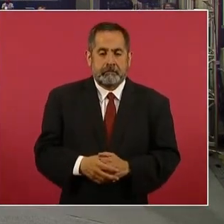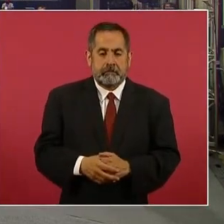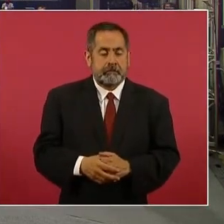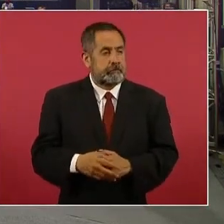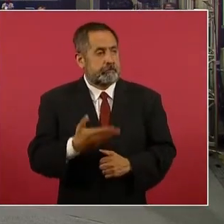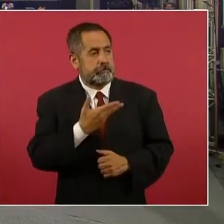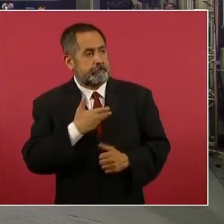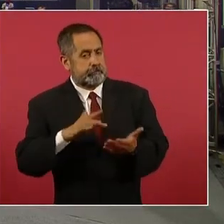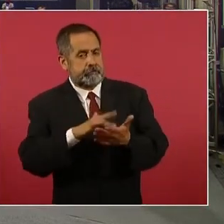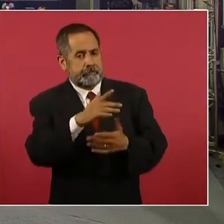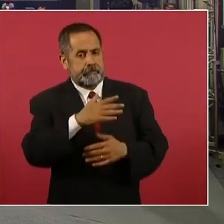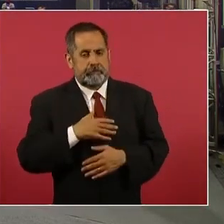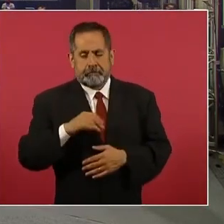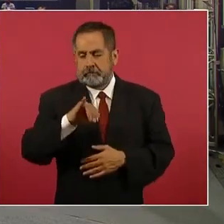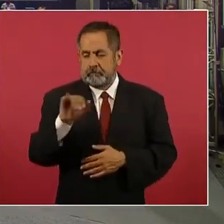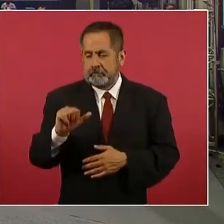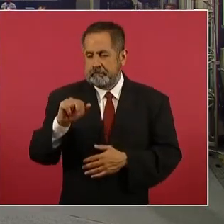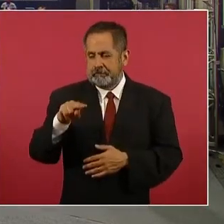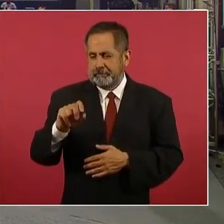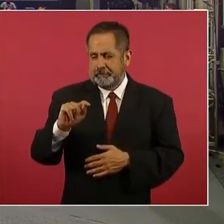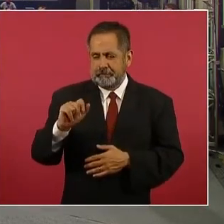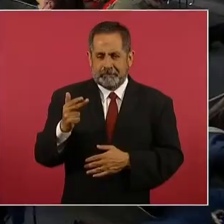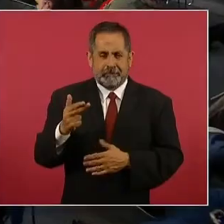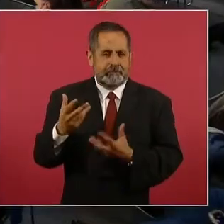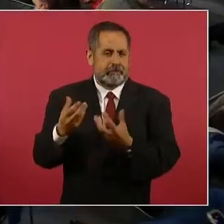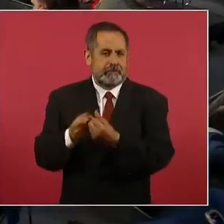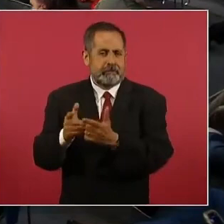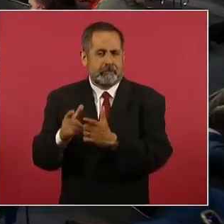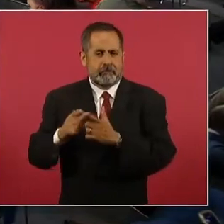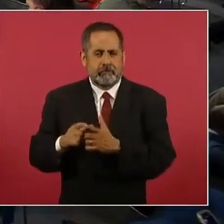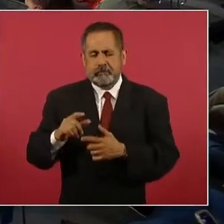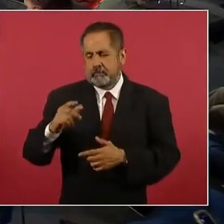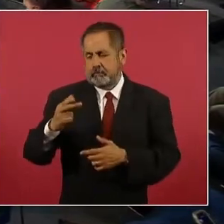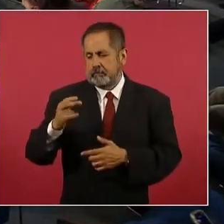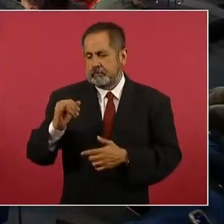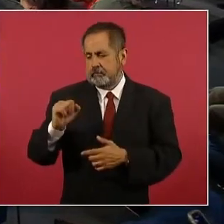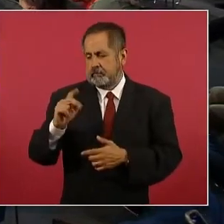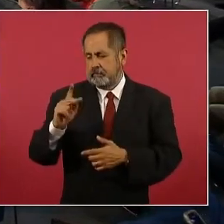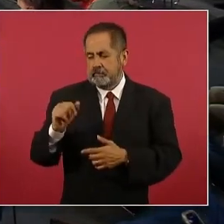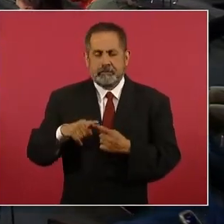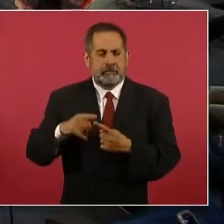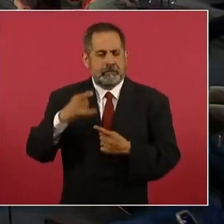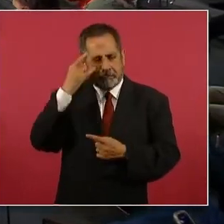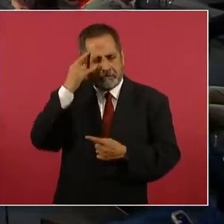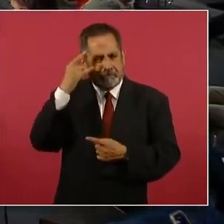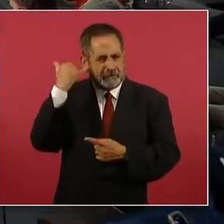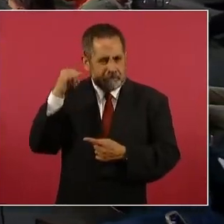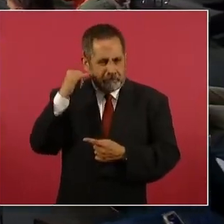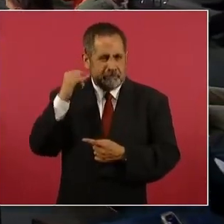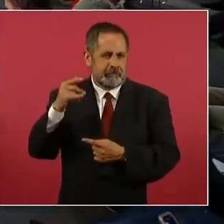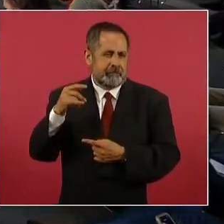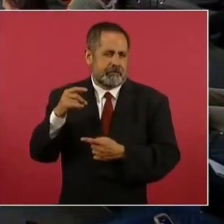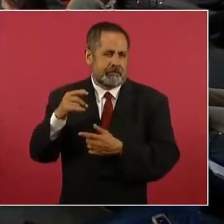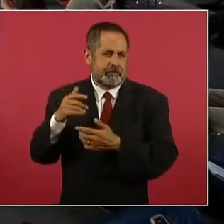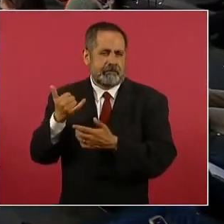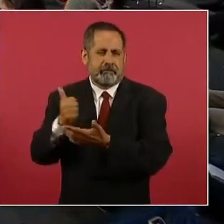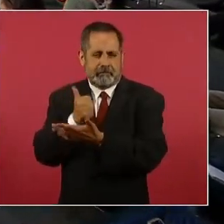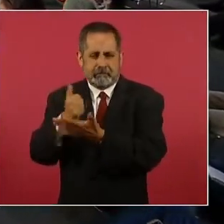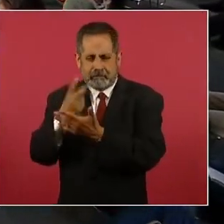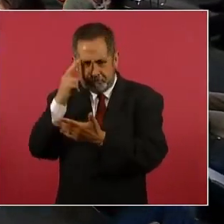Presidente, muy buenos días. Janet Galindo del Grupo Transmedia La Chispa, Campeche, Tabasco, Yucatán, Petrolera y Ciudad de